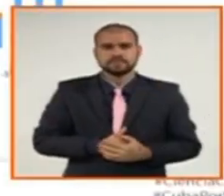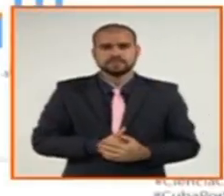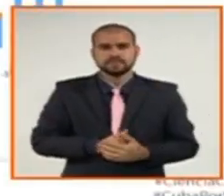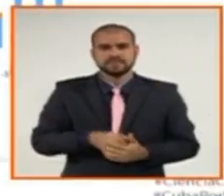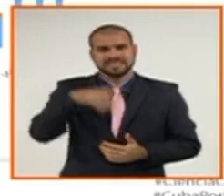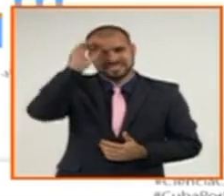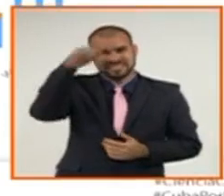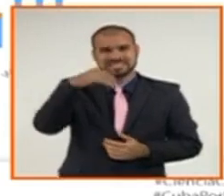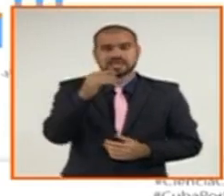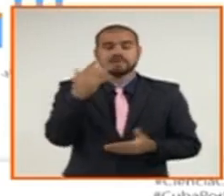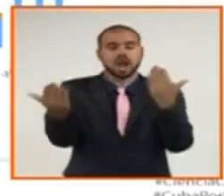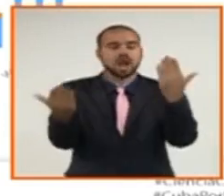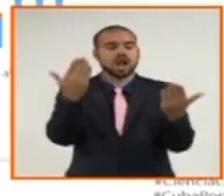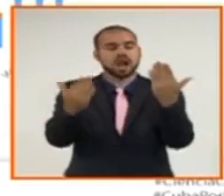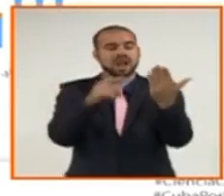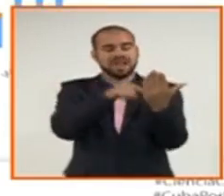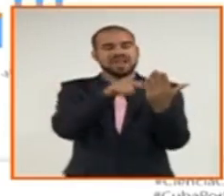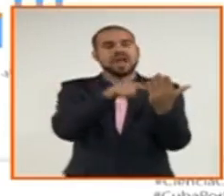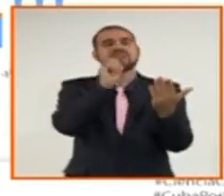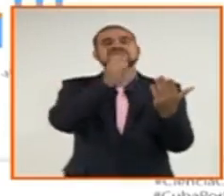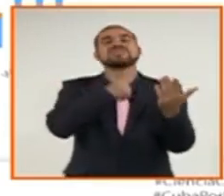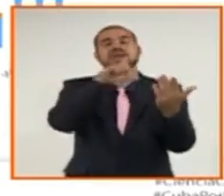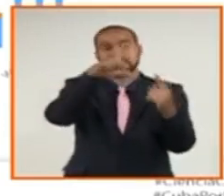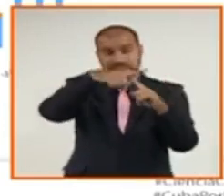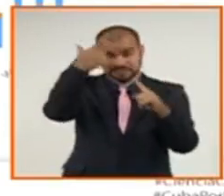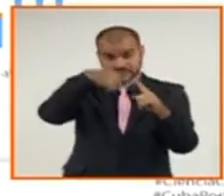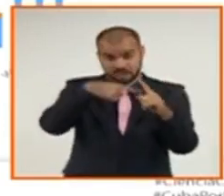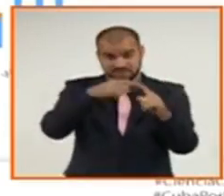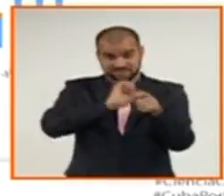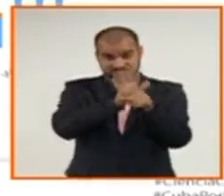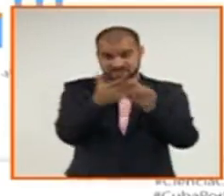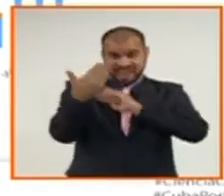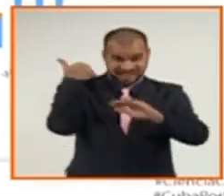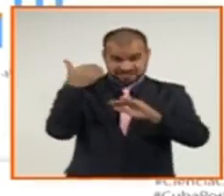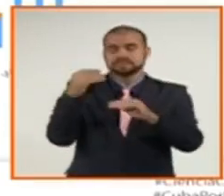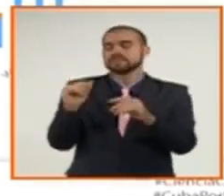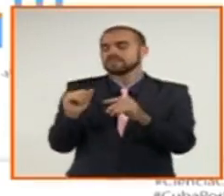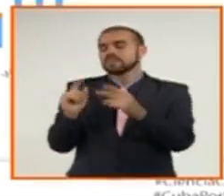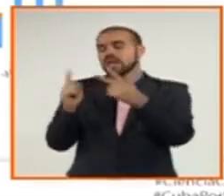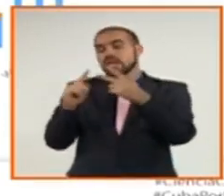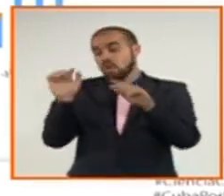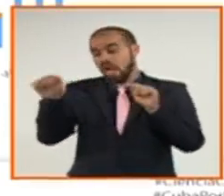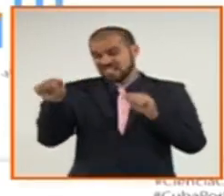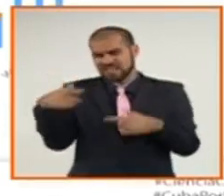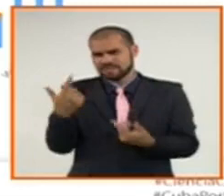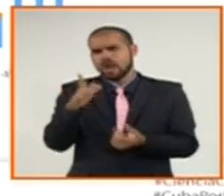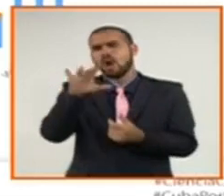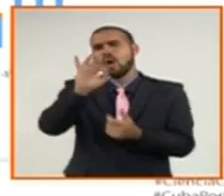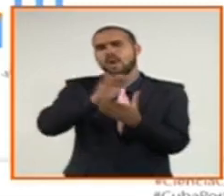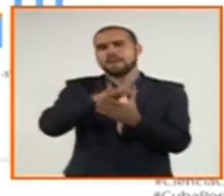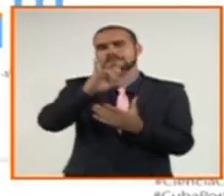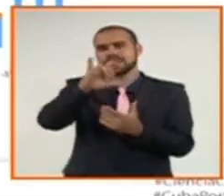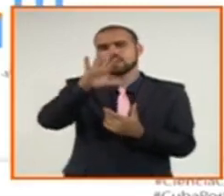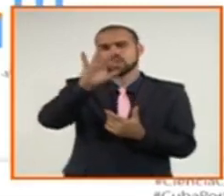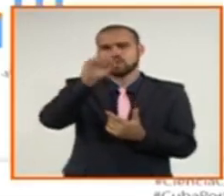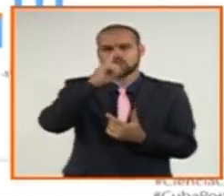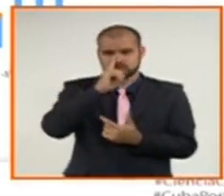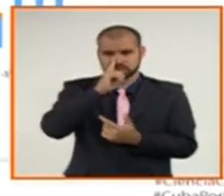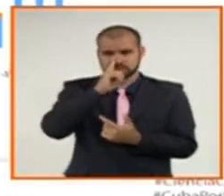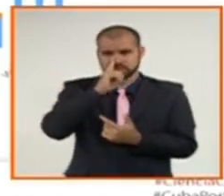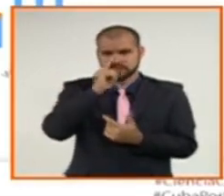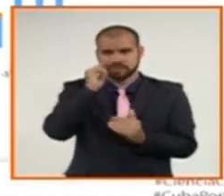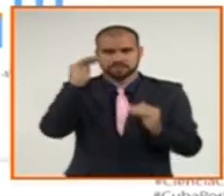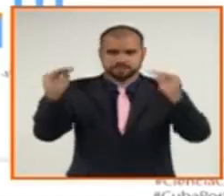Delta. En rojo está la proporción de población pediátrica en cada una de las dos olas. No